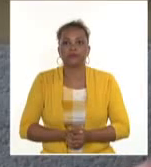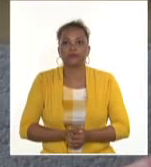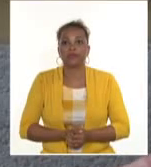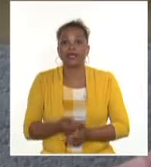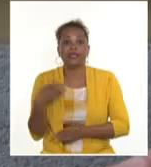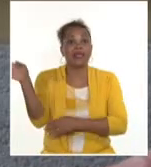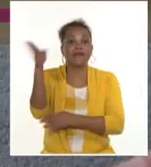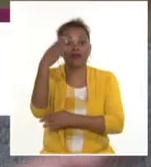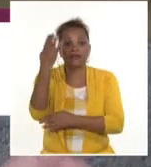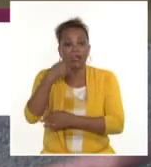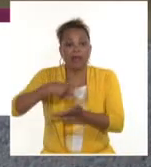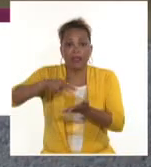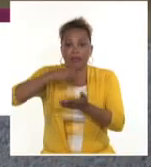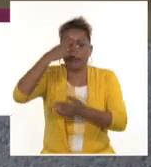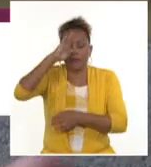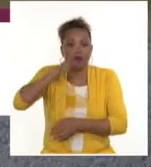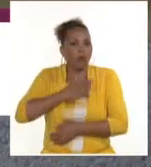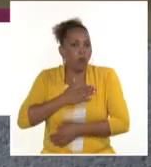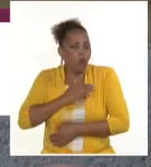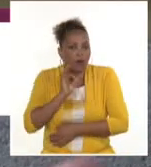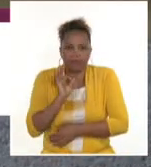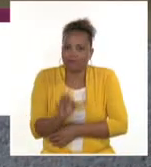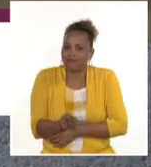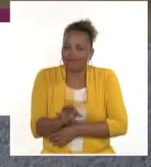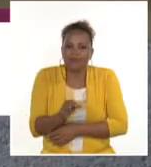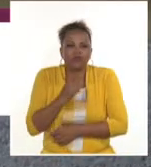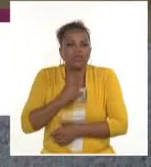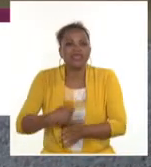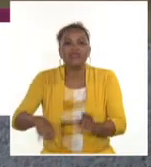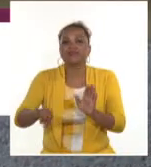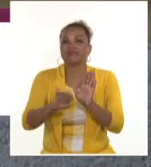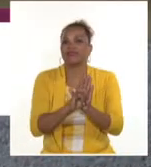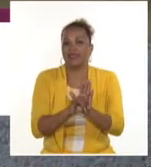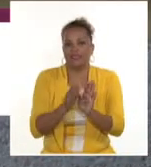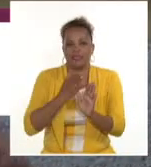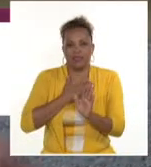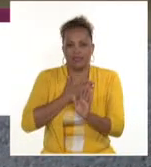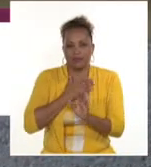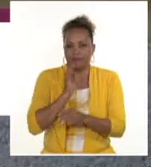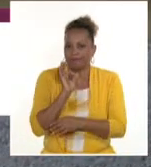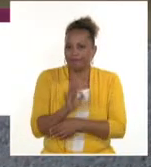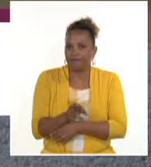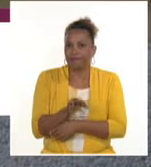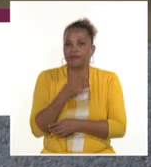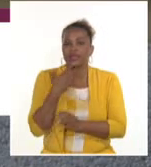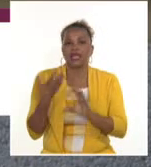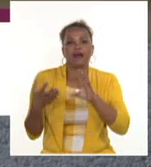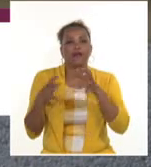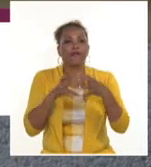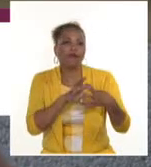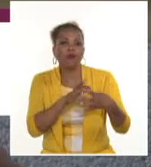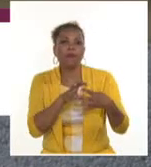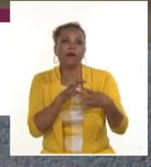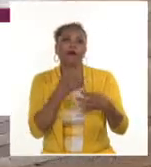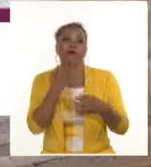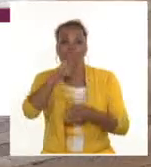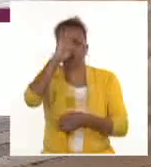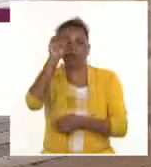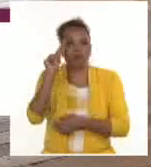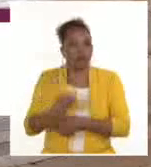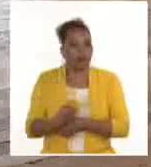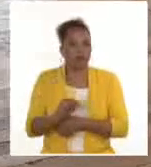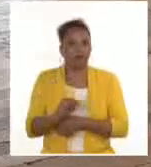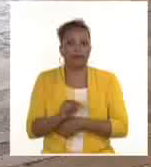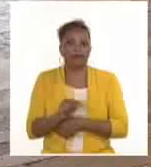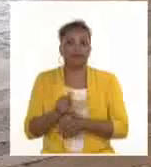cubana es algo que identifica a la modernidad como como ninguna